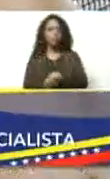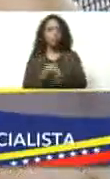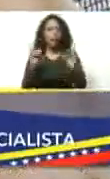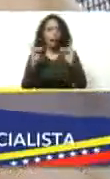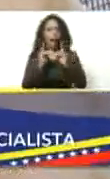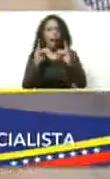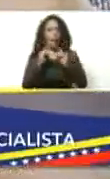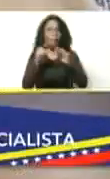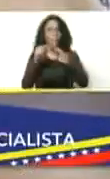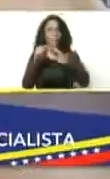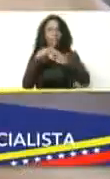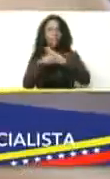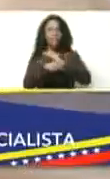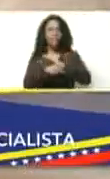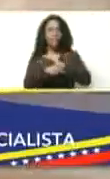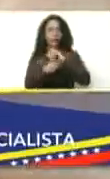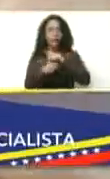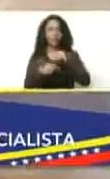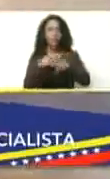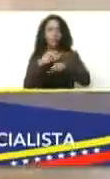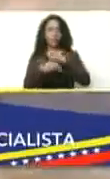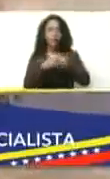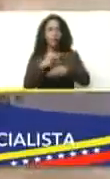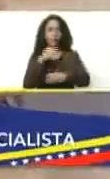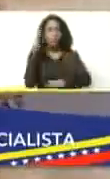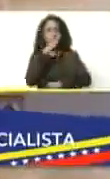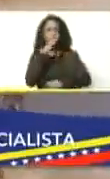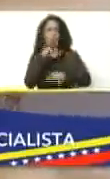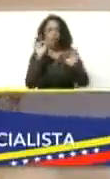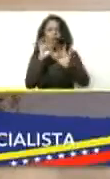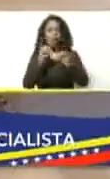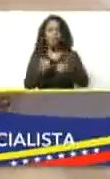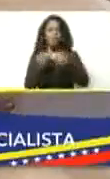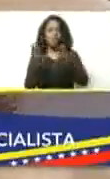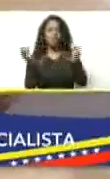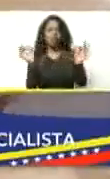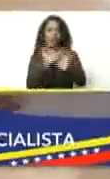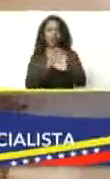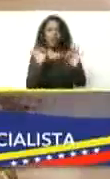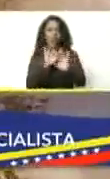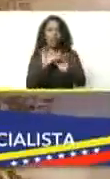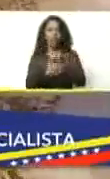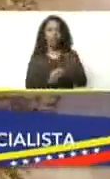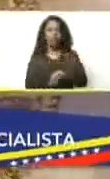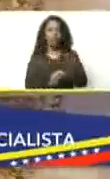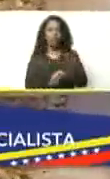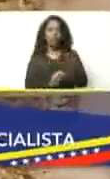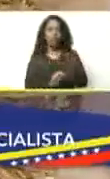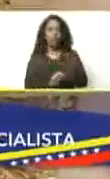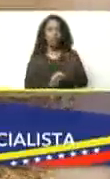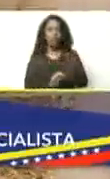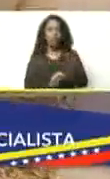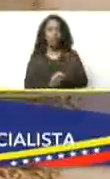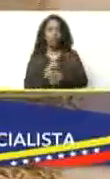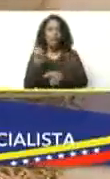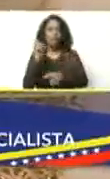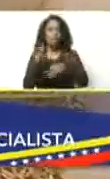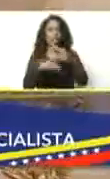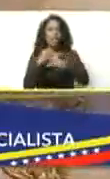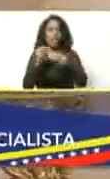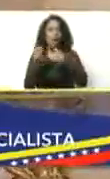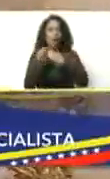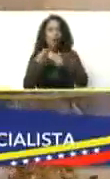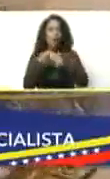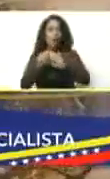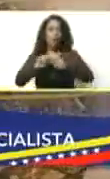profunda, presidente. Cama profunda, eso no genera olores. No, ni contaminación. Contaminación, ni nada. Ni contaminación. Ah, eso se hace con corcho,